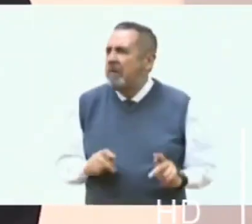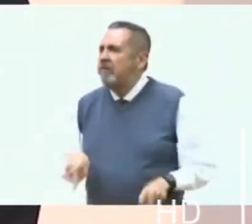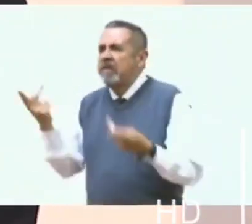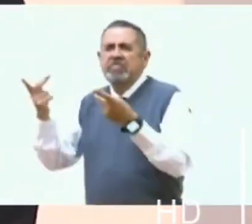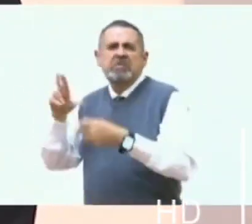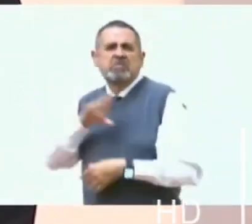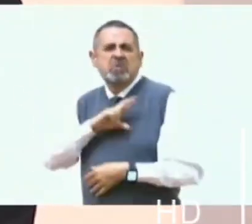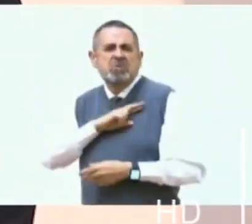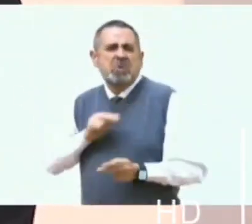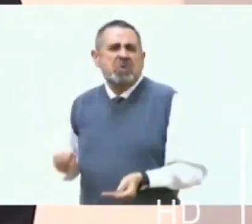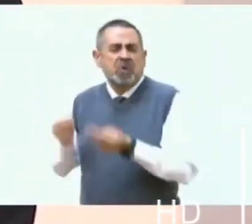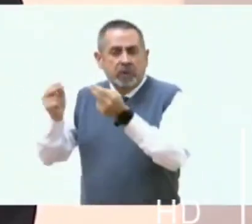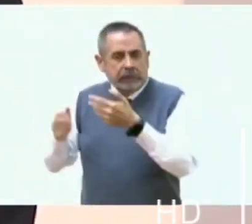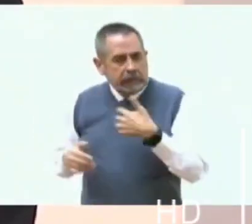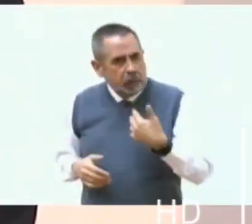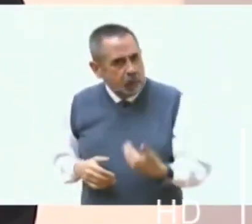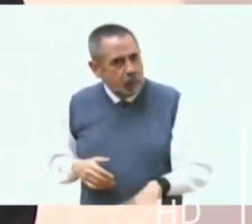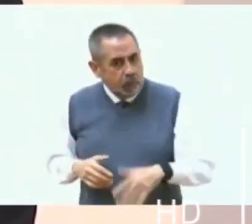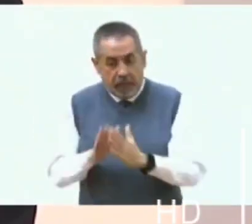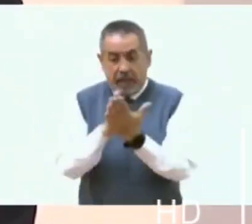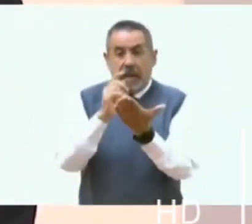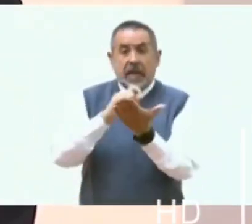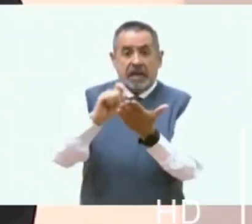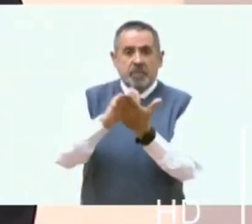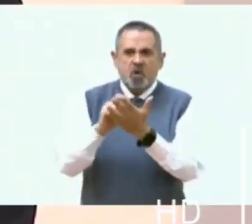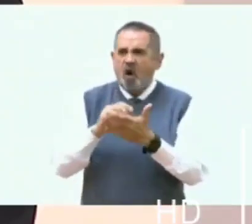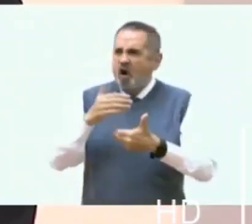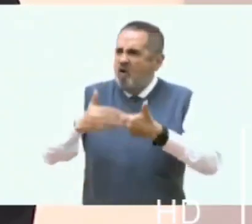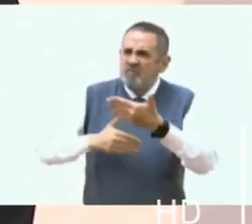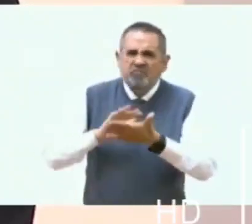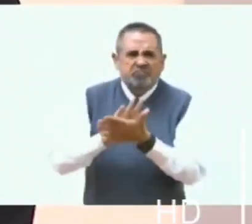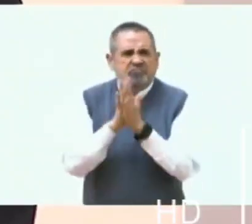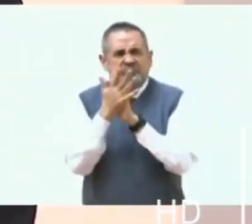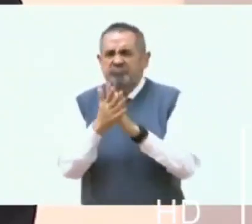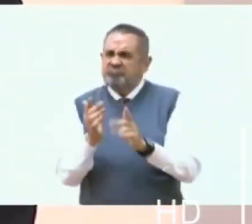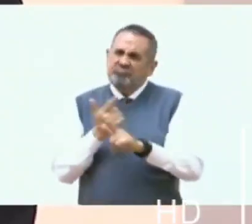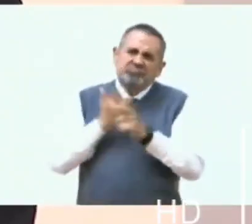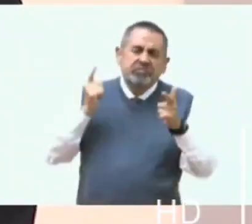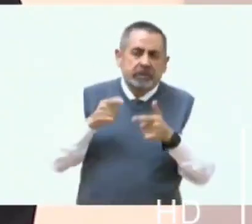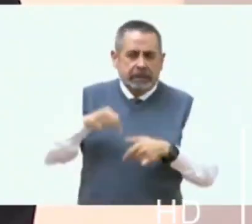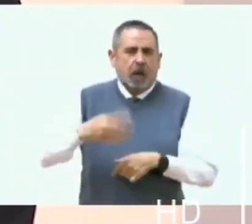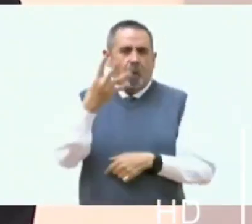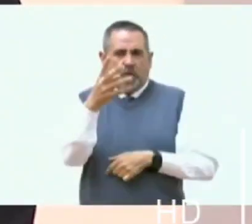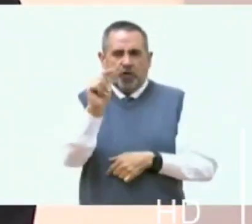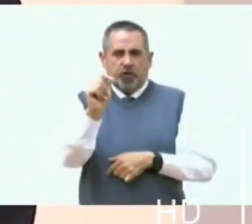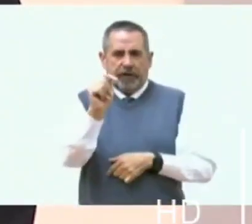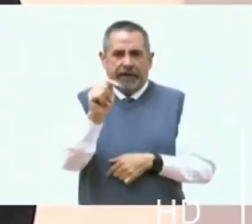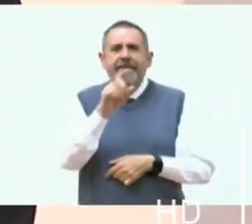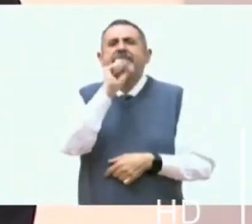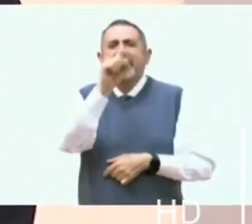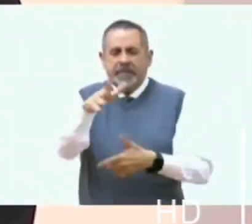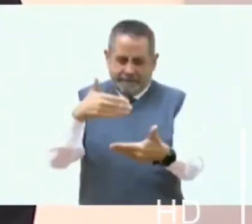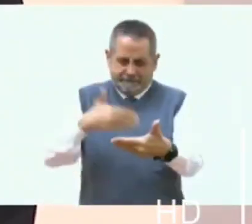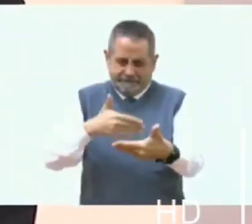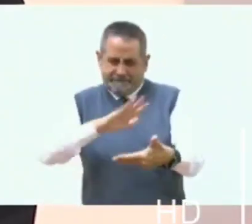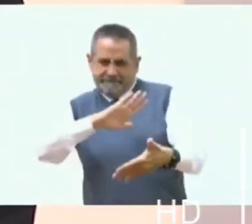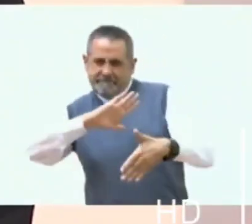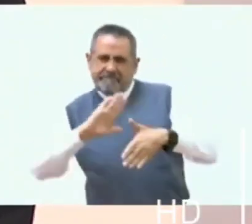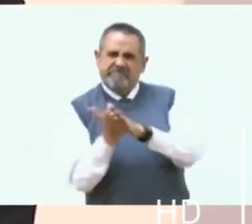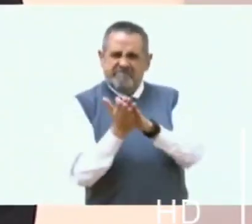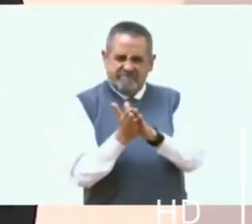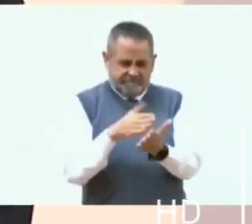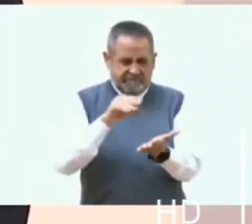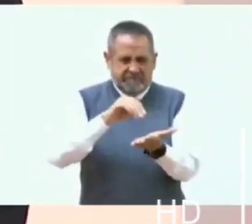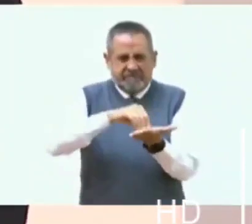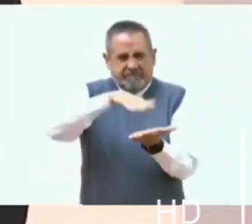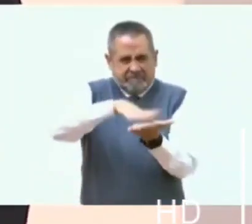social, progresista, libertaria de la Cuarta Transformación también quedará como memoria viva